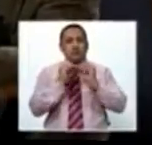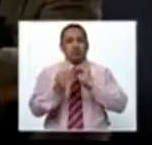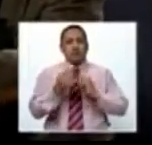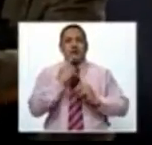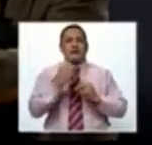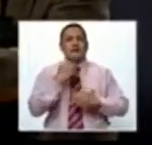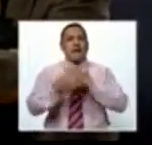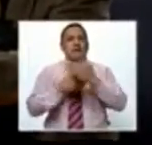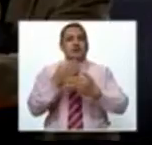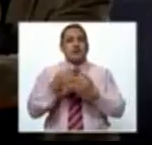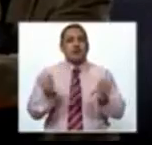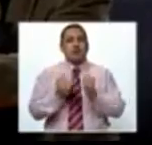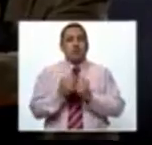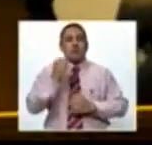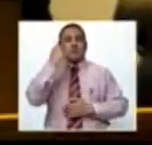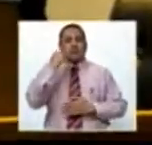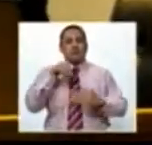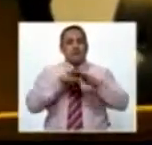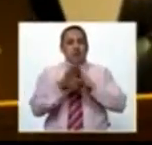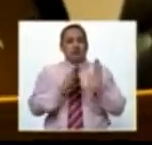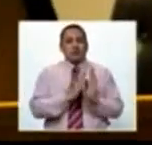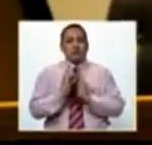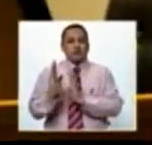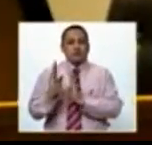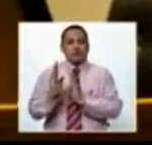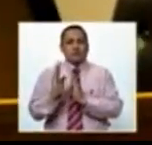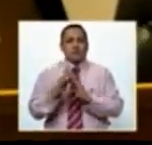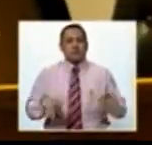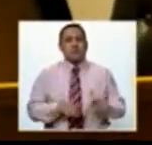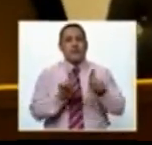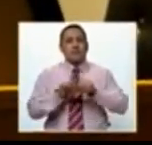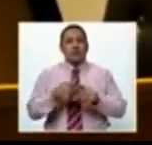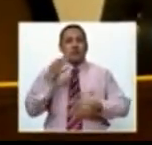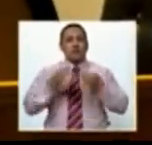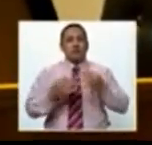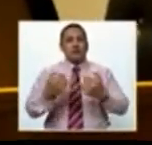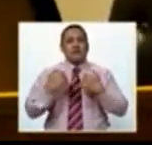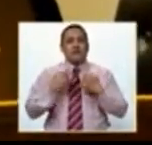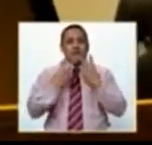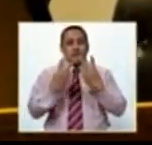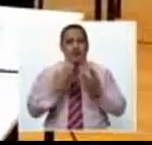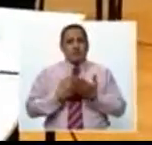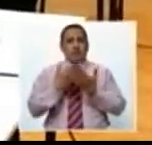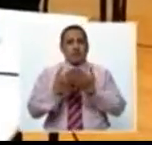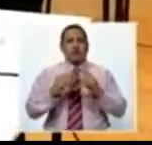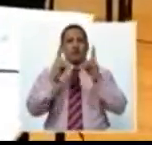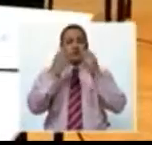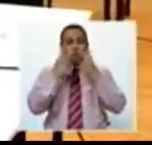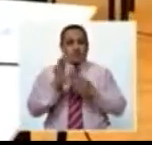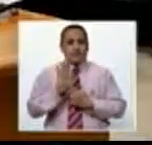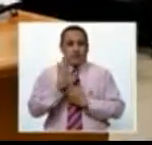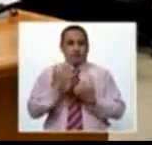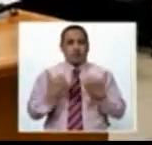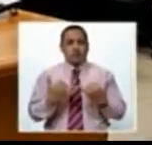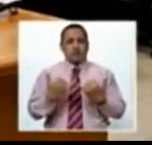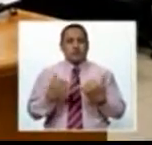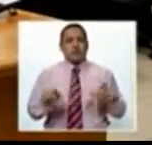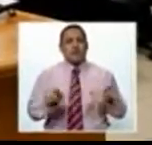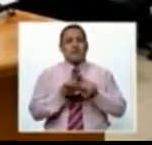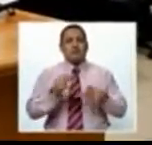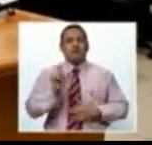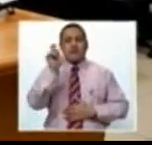sido desarrollado como comprendido en el debido proceso, jurisprudencia que gana contenido con el caso que veremos hoy, el de